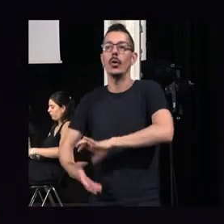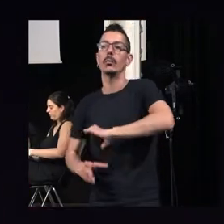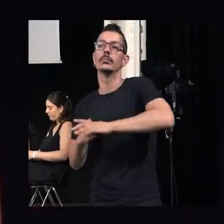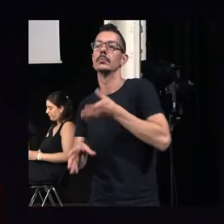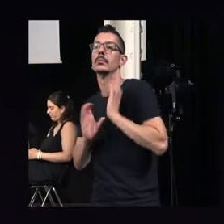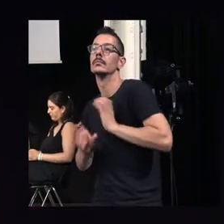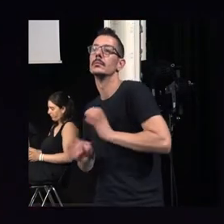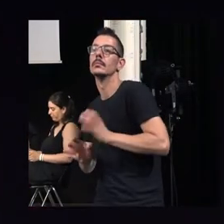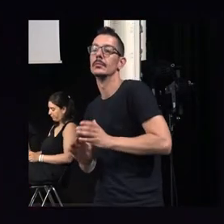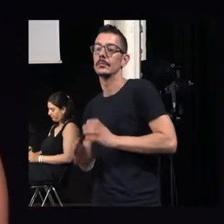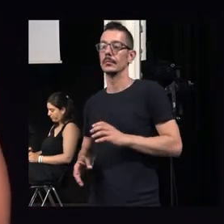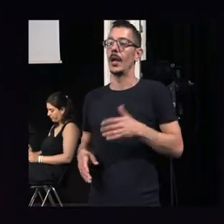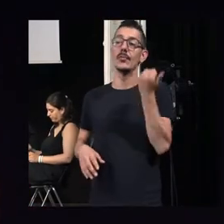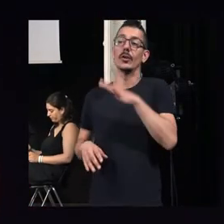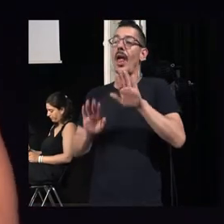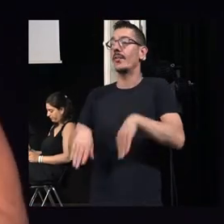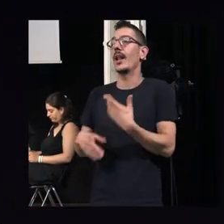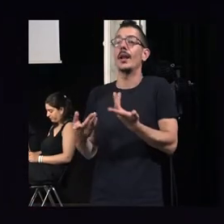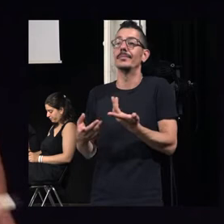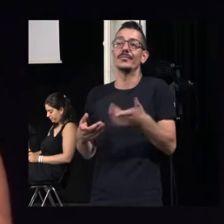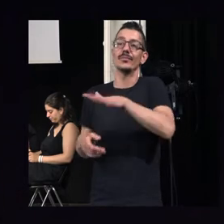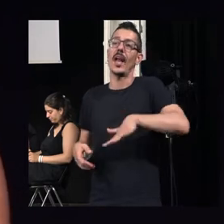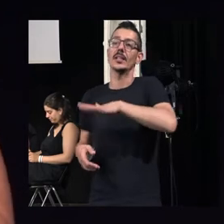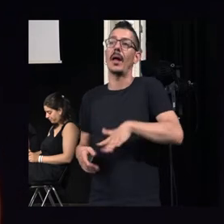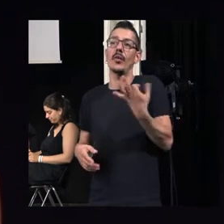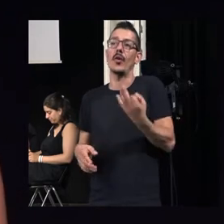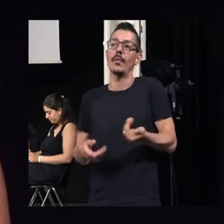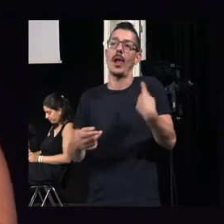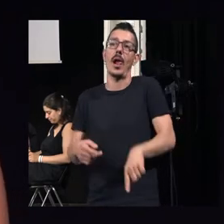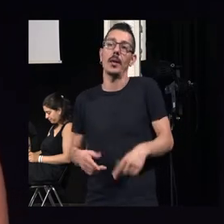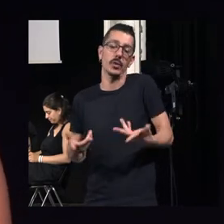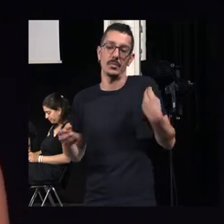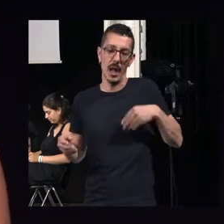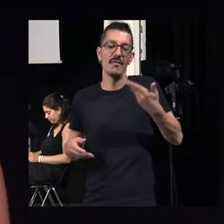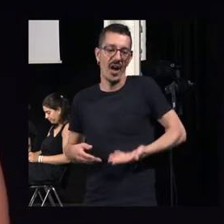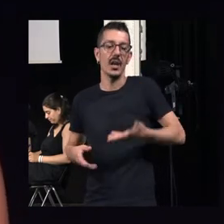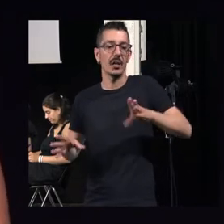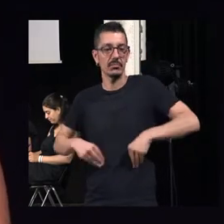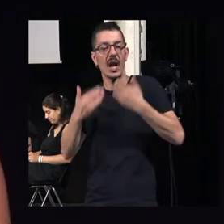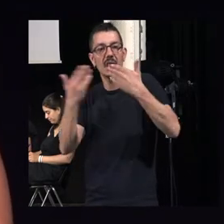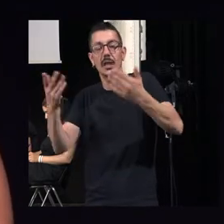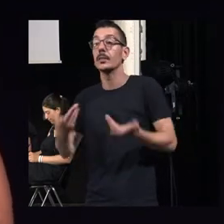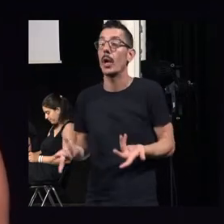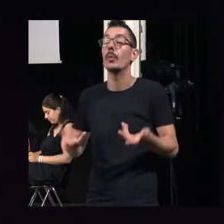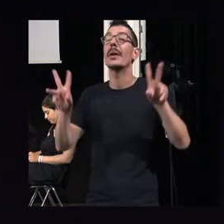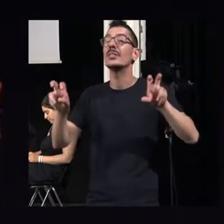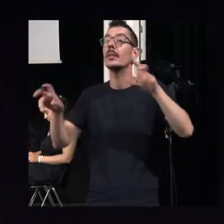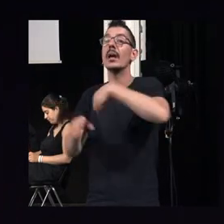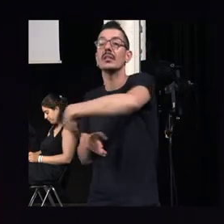poner. Esta cuestión de estar en el margen, en el centro, en distintos